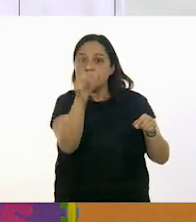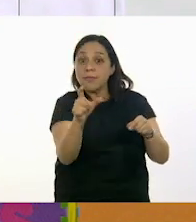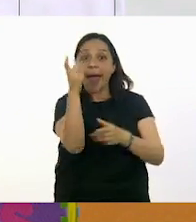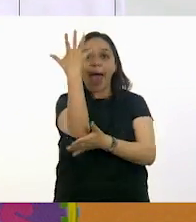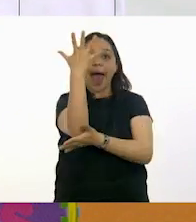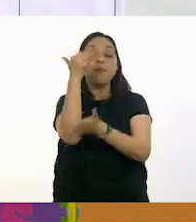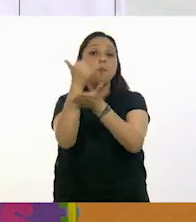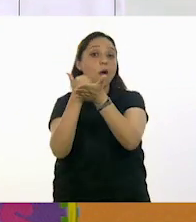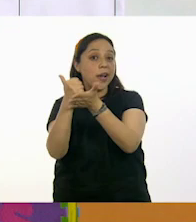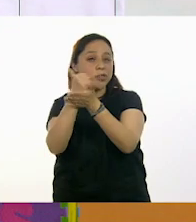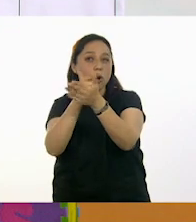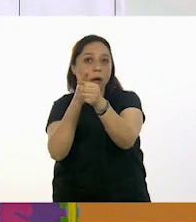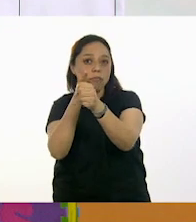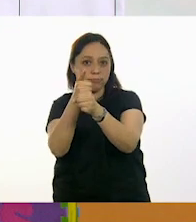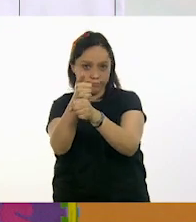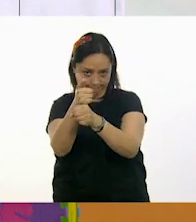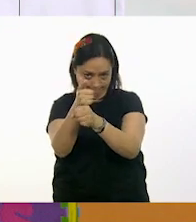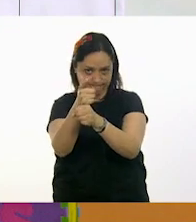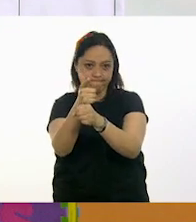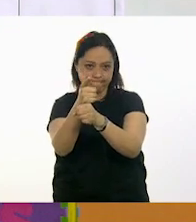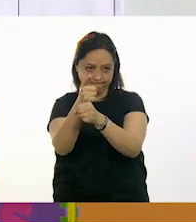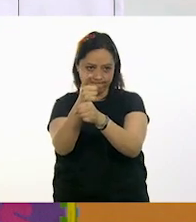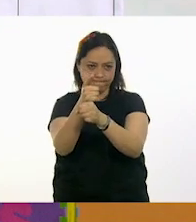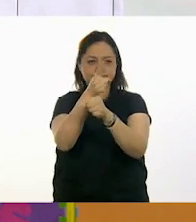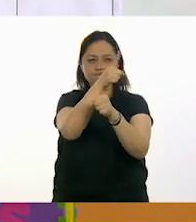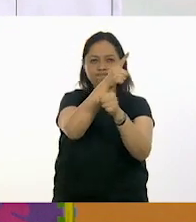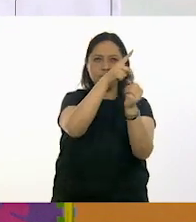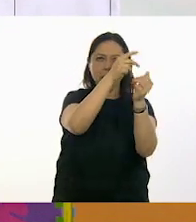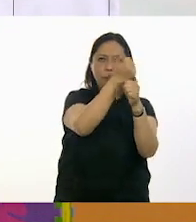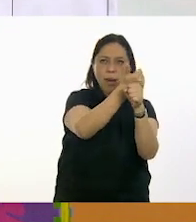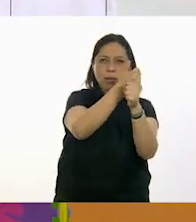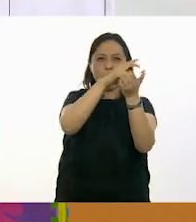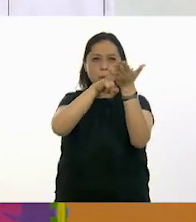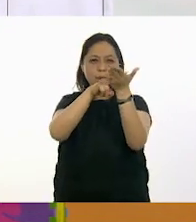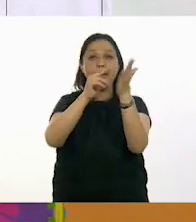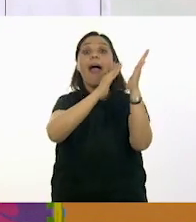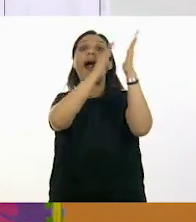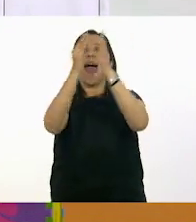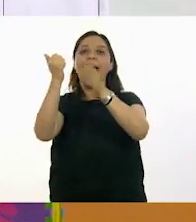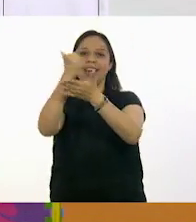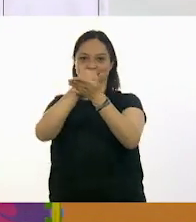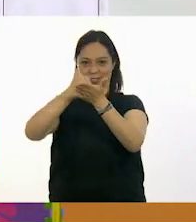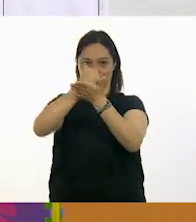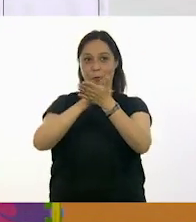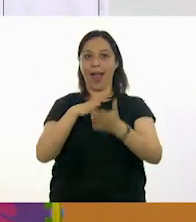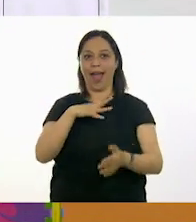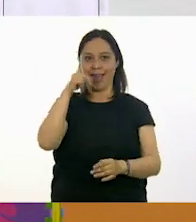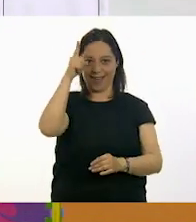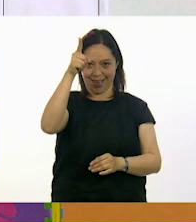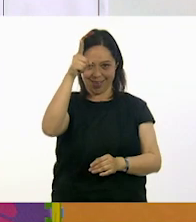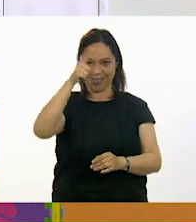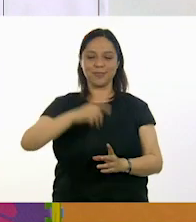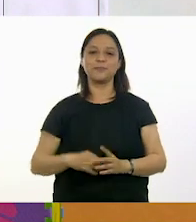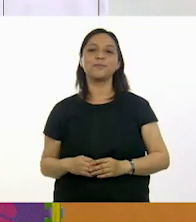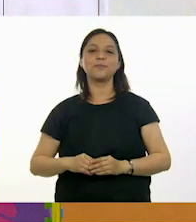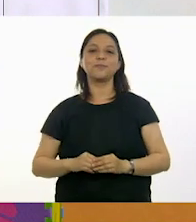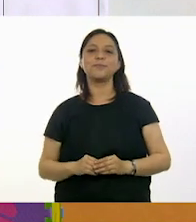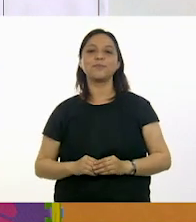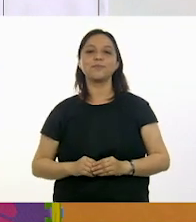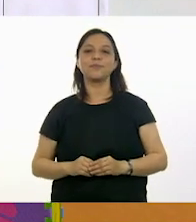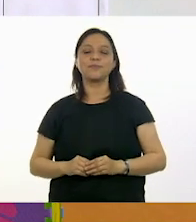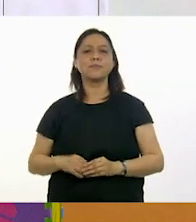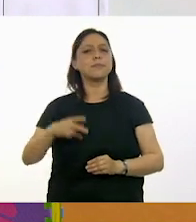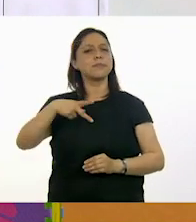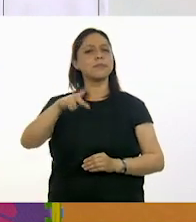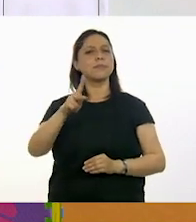árbol azul. Muy bien. Árbol amarillo, árbol verde, árbol azul. Aquí está. Muy bien. La columna del árbol azul.